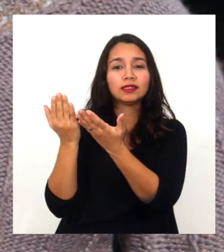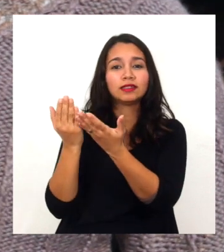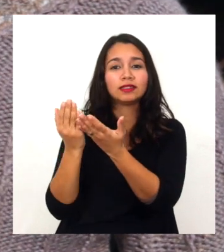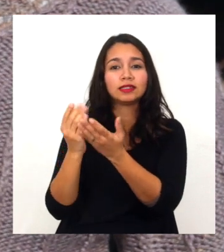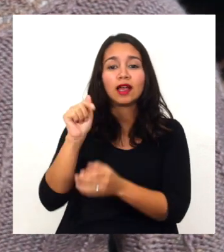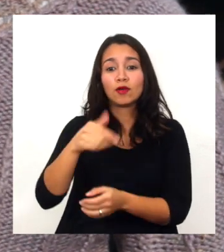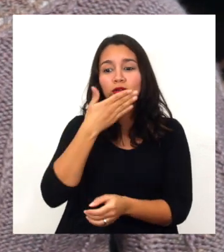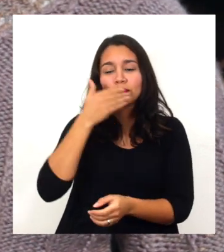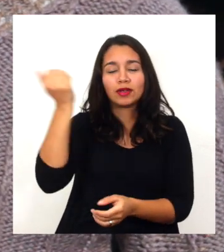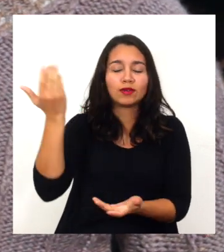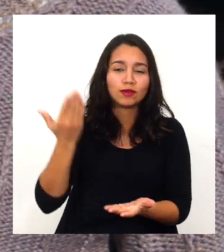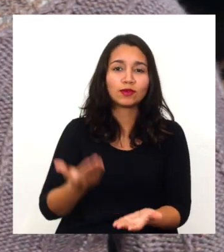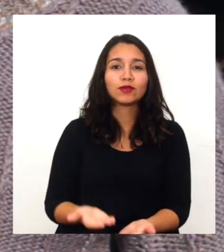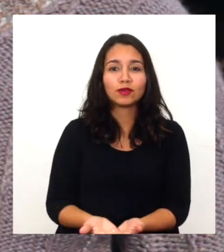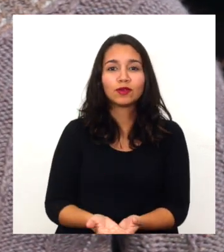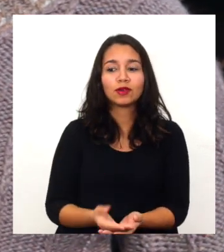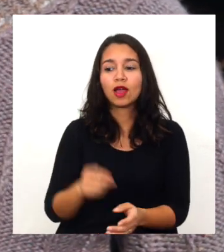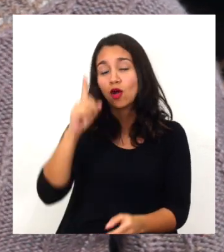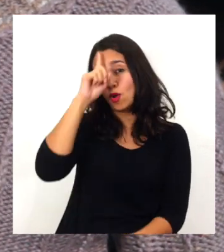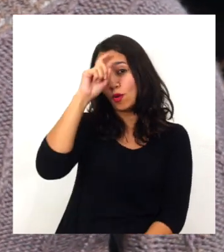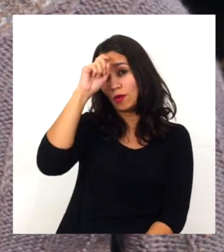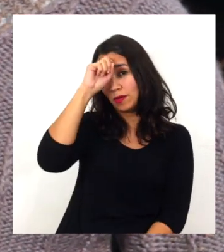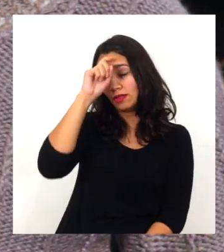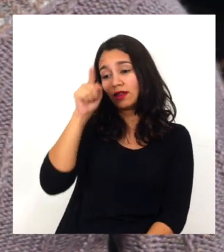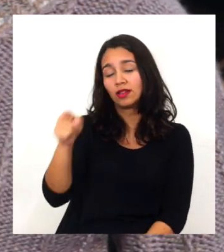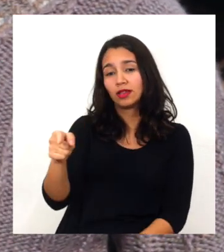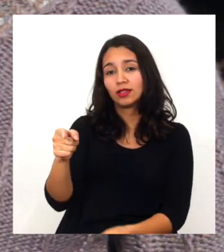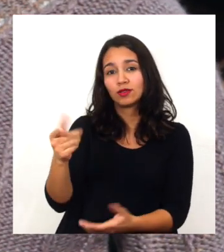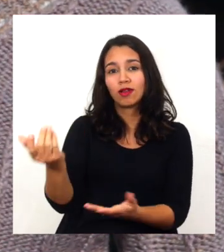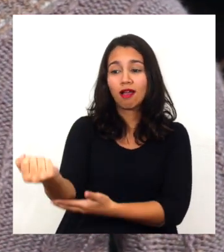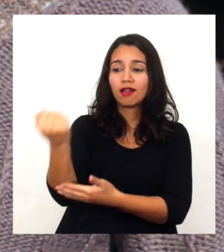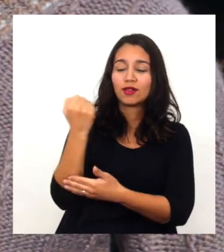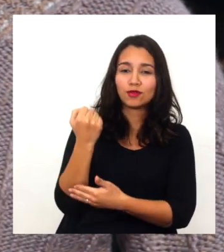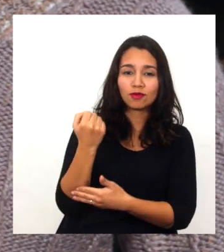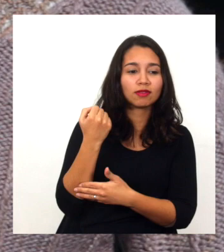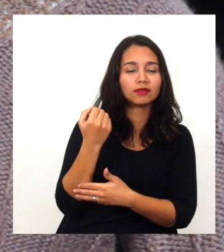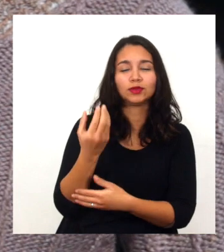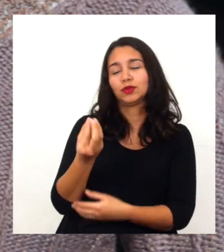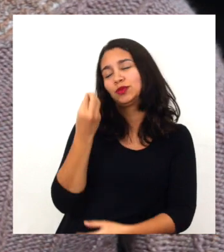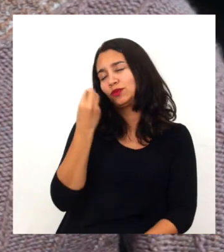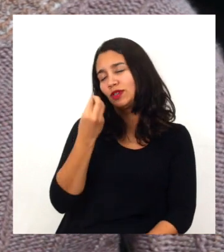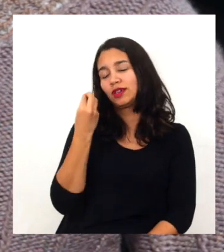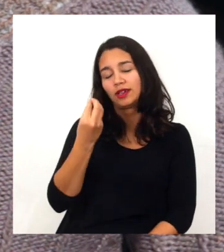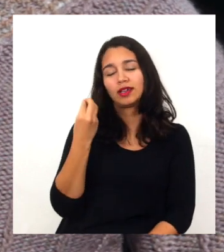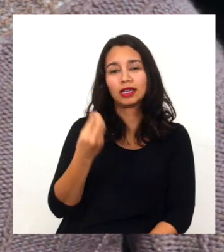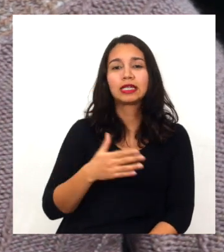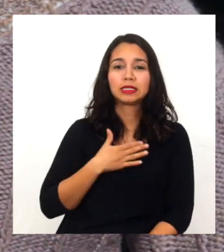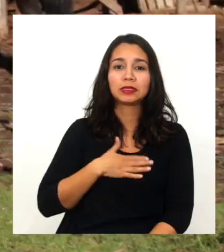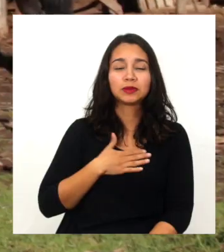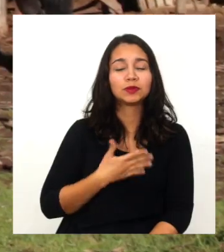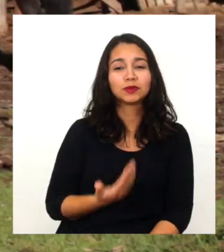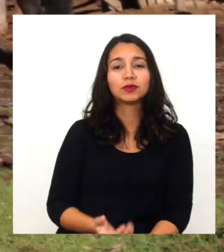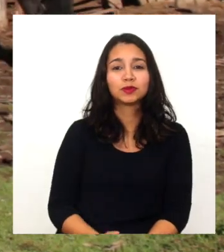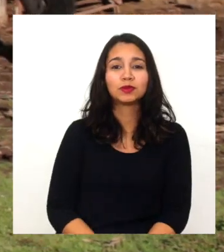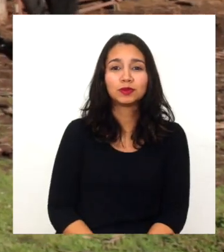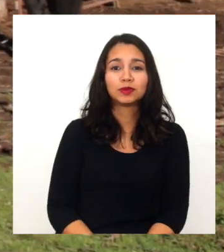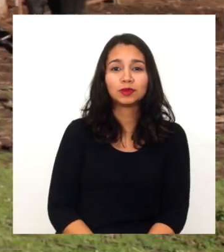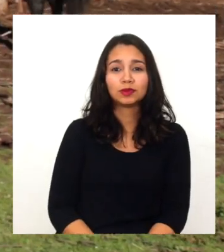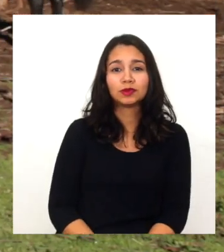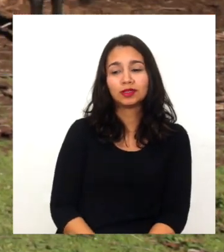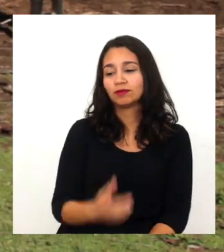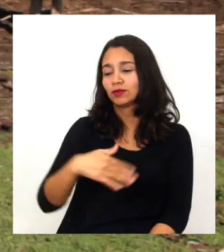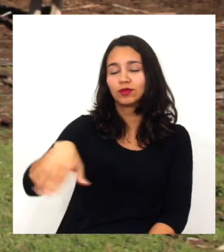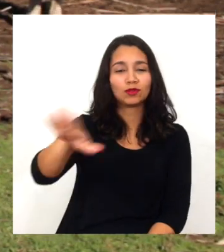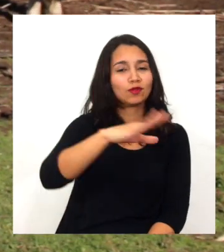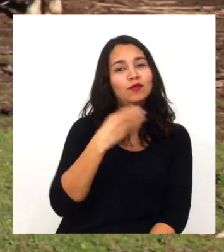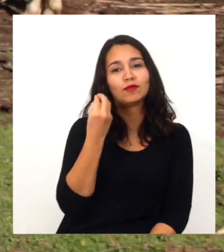se mejoró. Y buena atención allá en el hospital también, para lo que veía yo, muy buena atención. Todo eso estuvo muy bueno